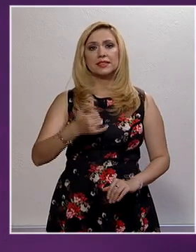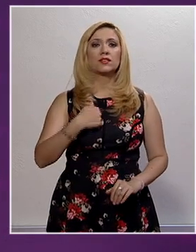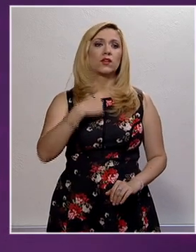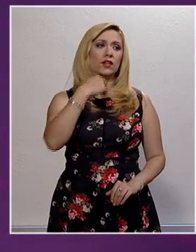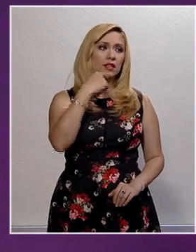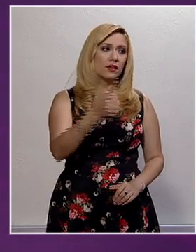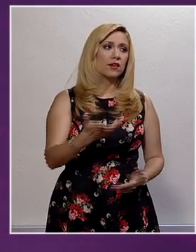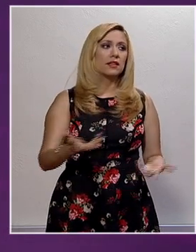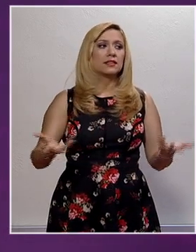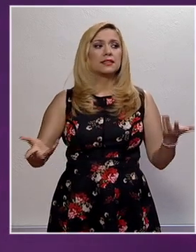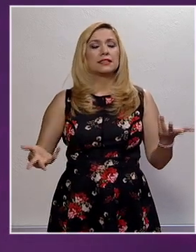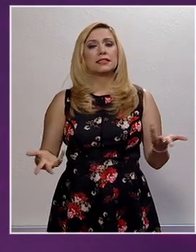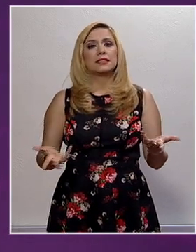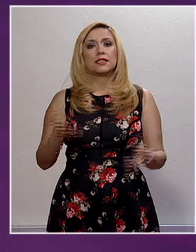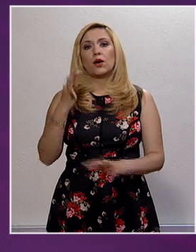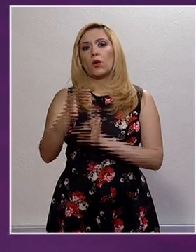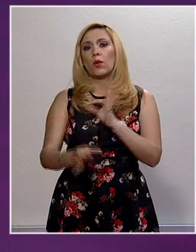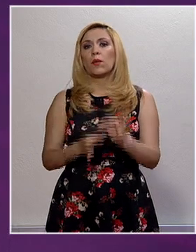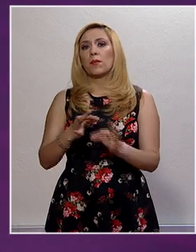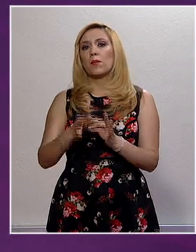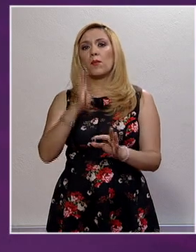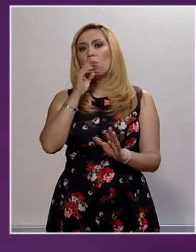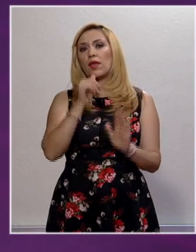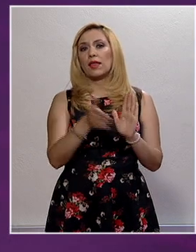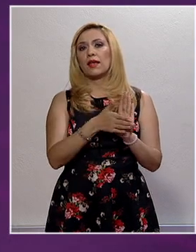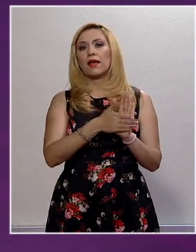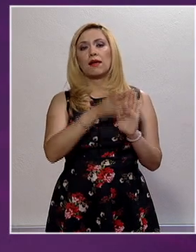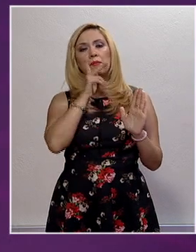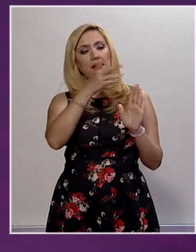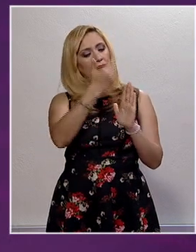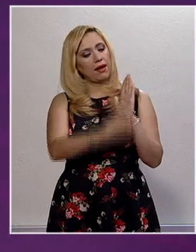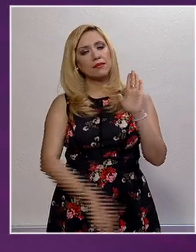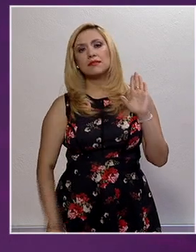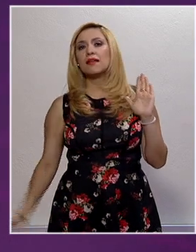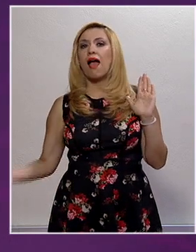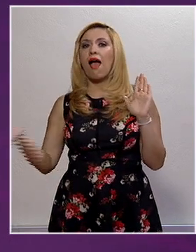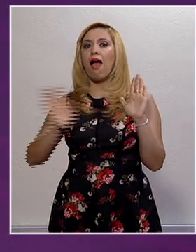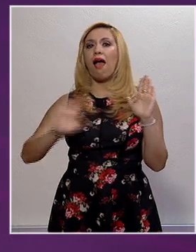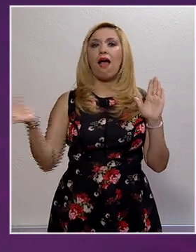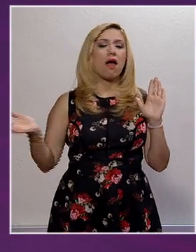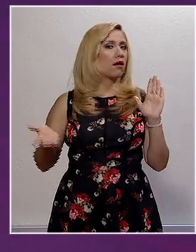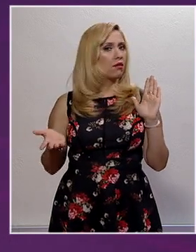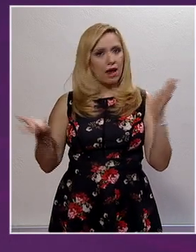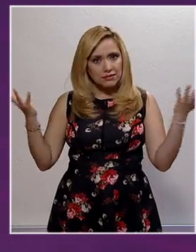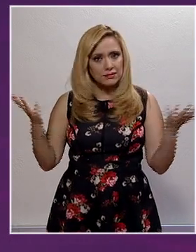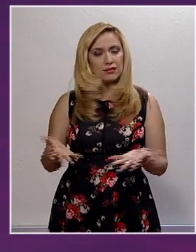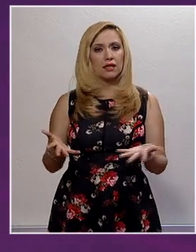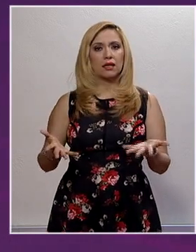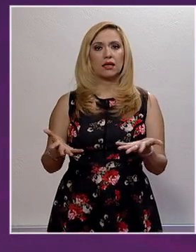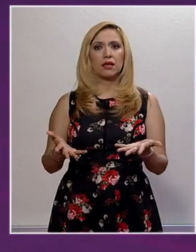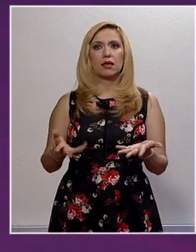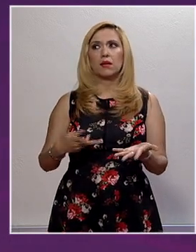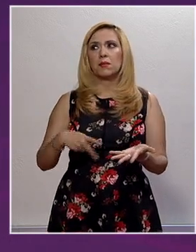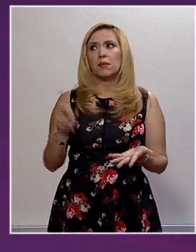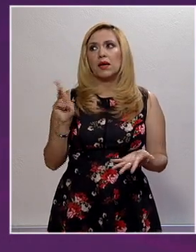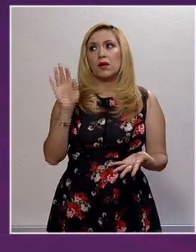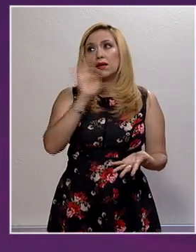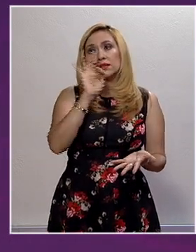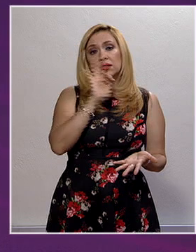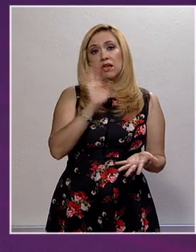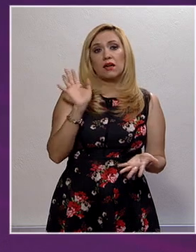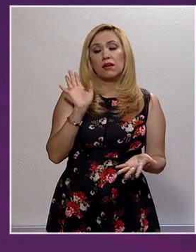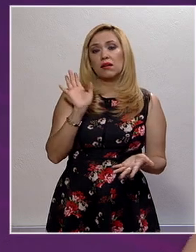reitero que creo que el cumplimiento no se puede quedar en lo formal, que tiene que ser efectivo. Y para eso quizás no